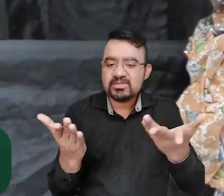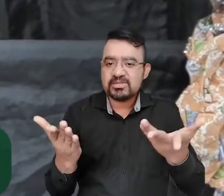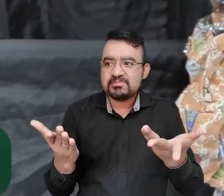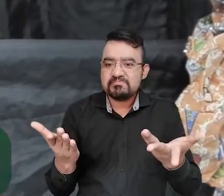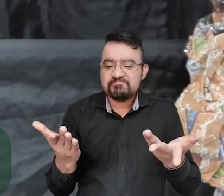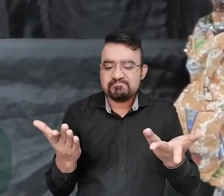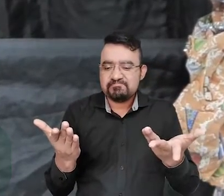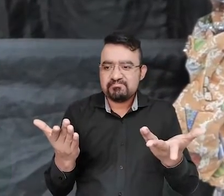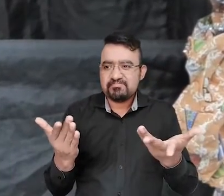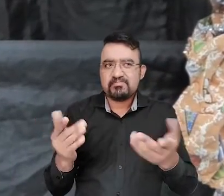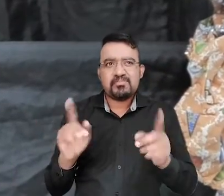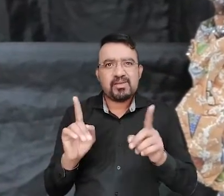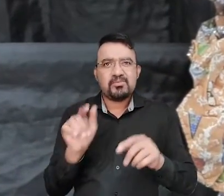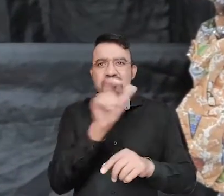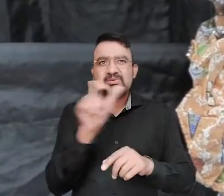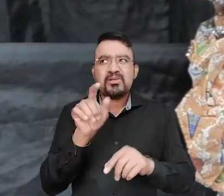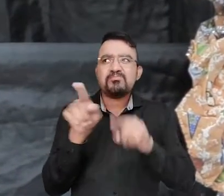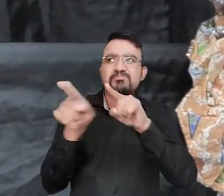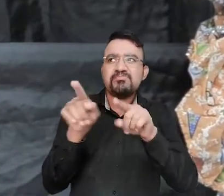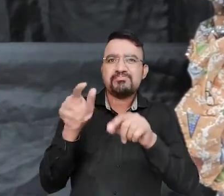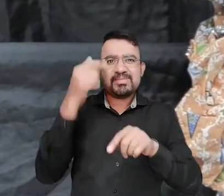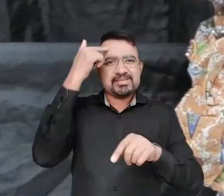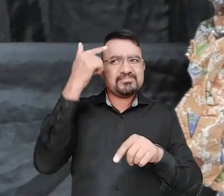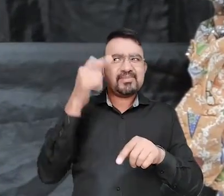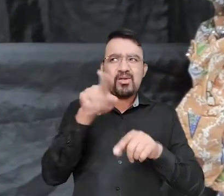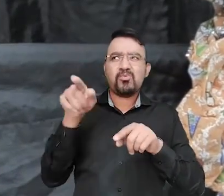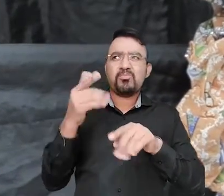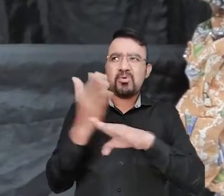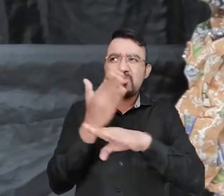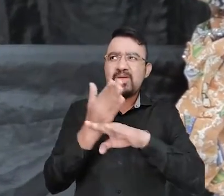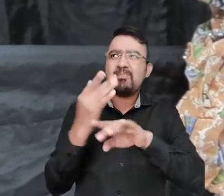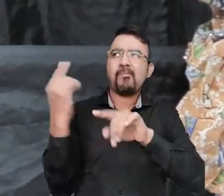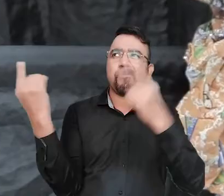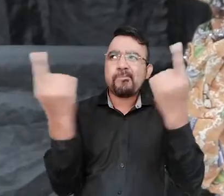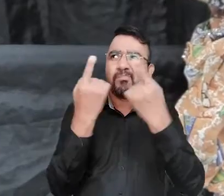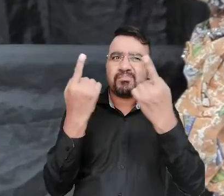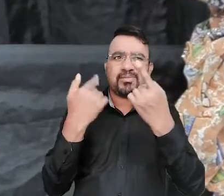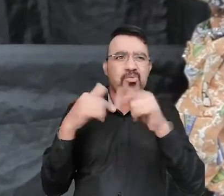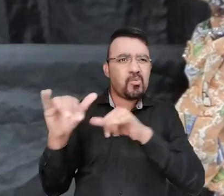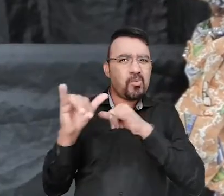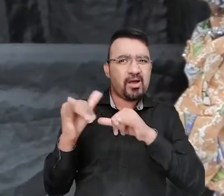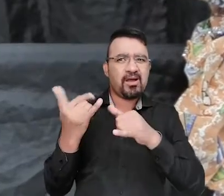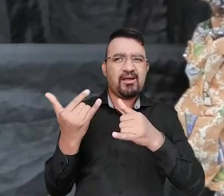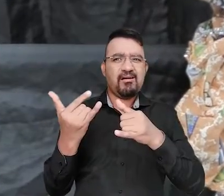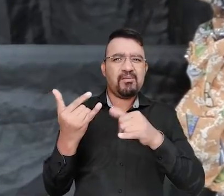Creo que las personas ya tienen suficientes problemas para soportar los